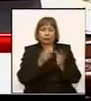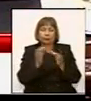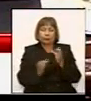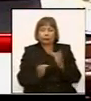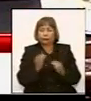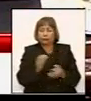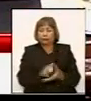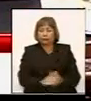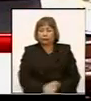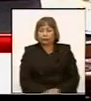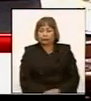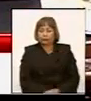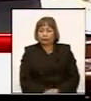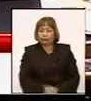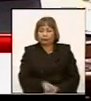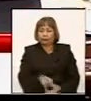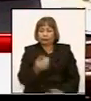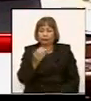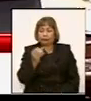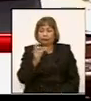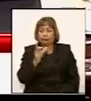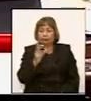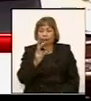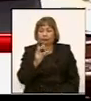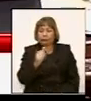Justicia. Congresista Oliva tiene la palabra.